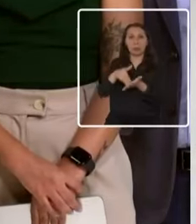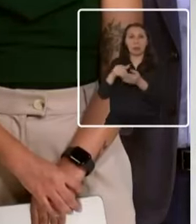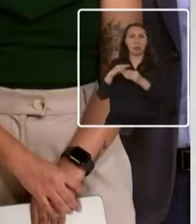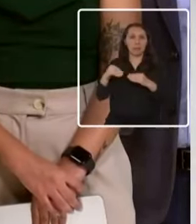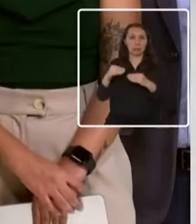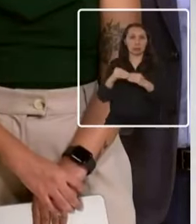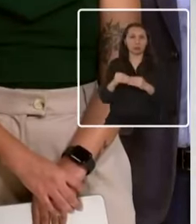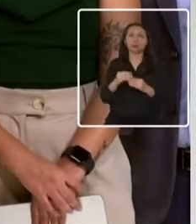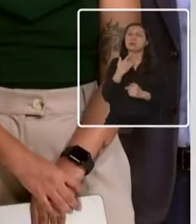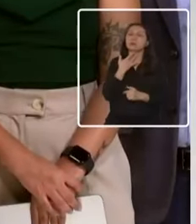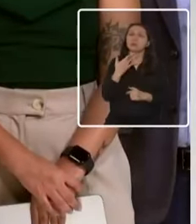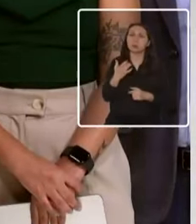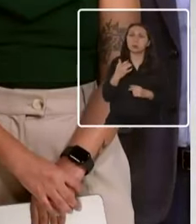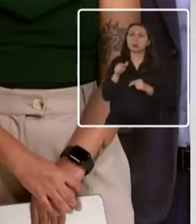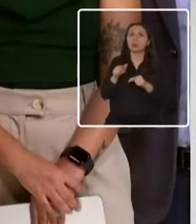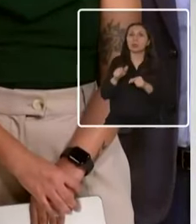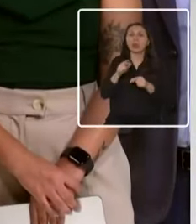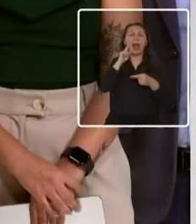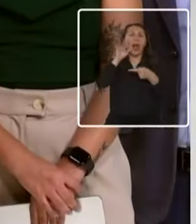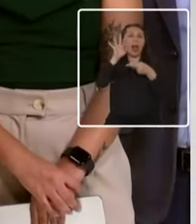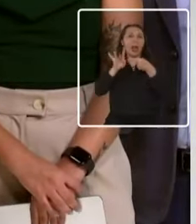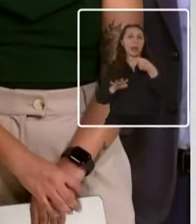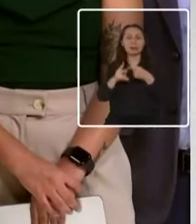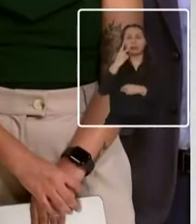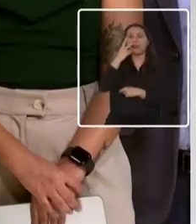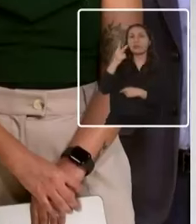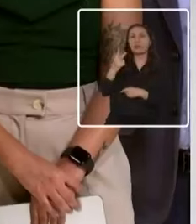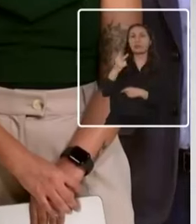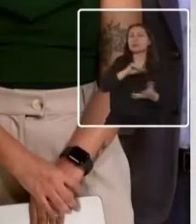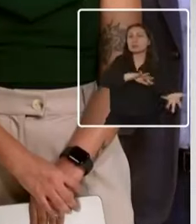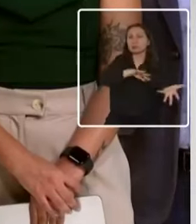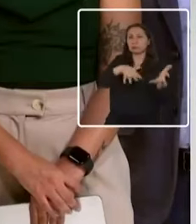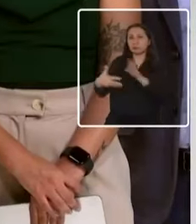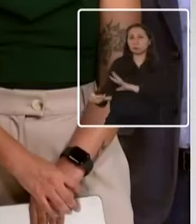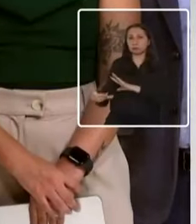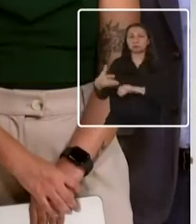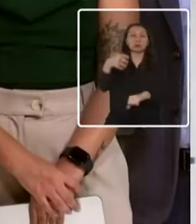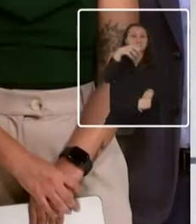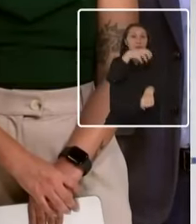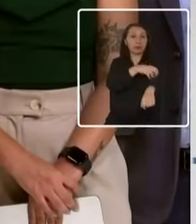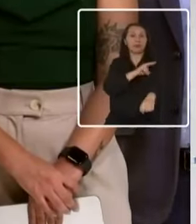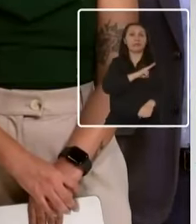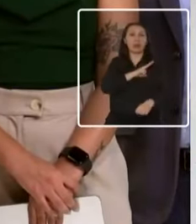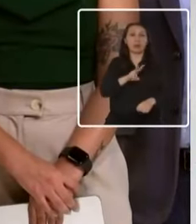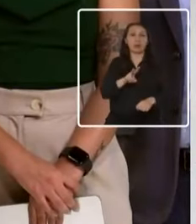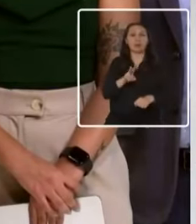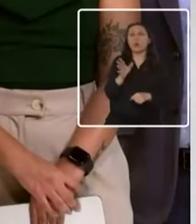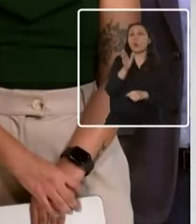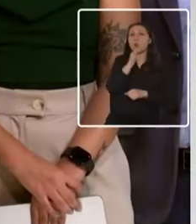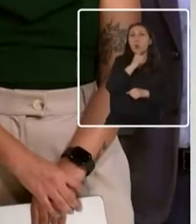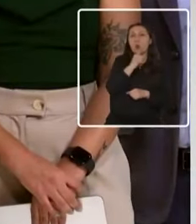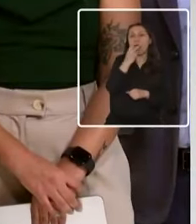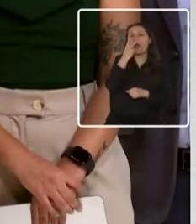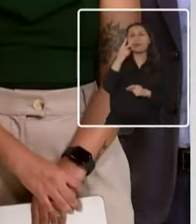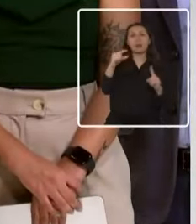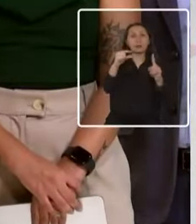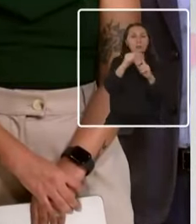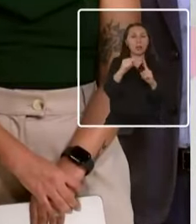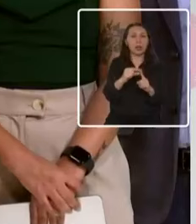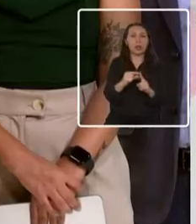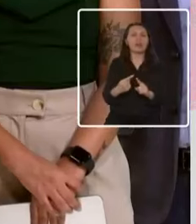pesos. Producto de las características de la catástrofe vivida en la región de Valparaíso, no hemos considerado el